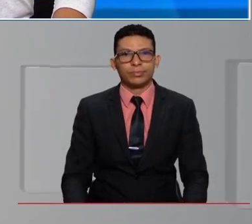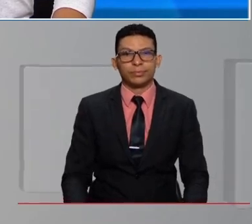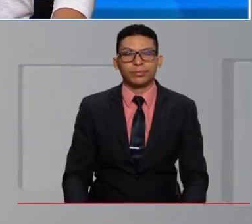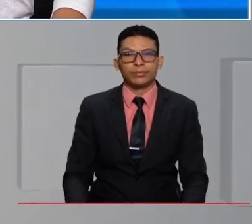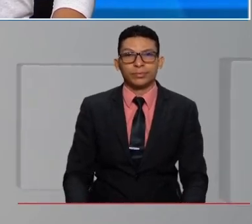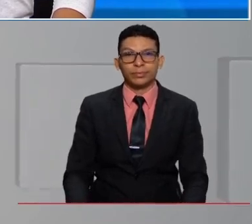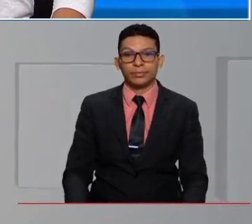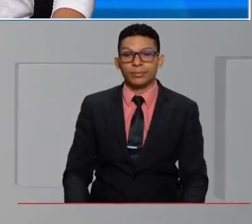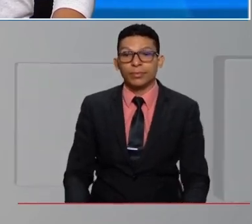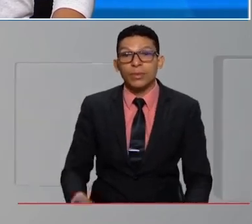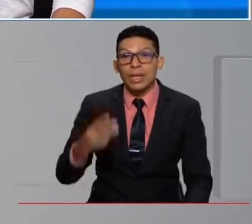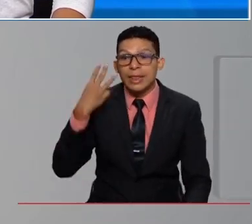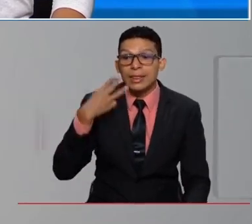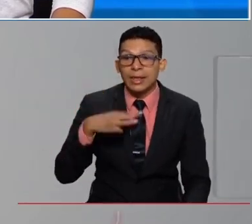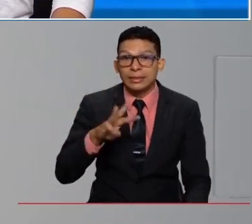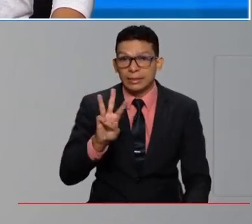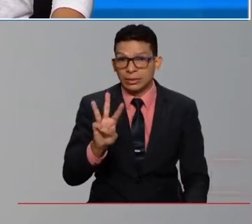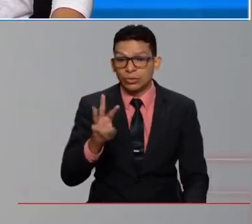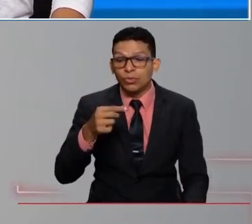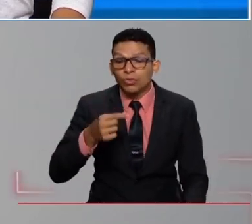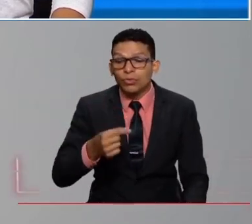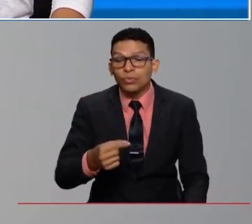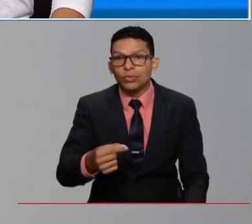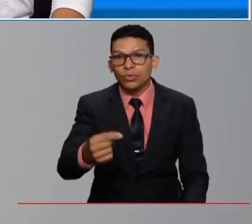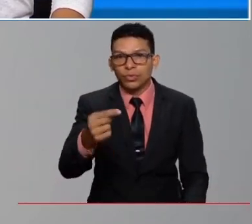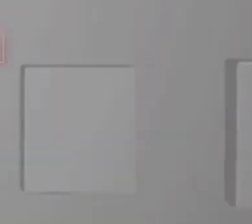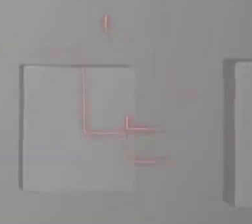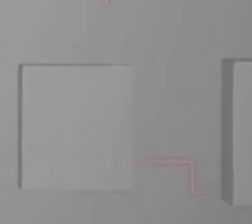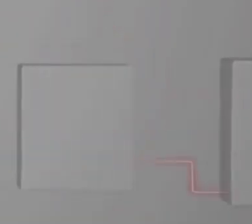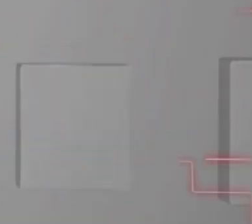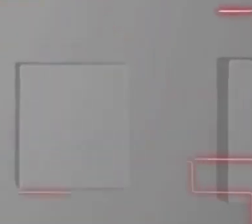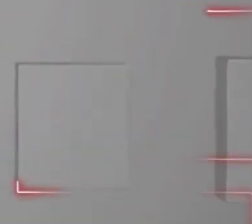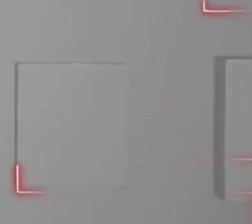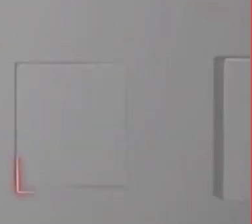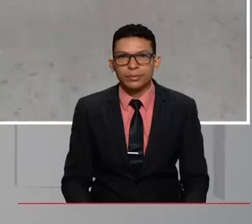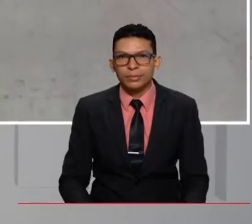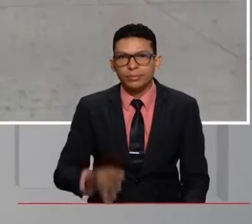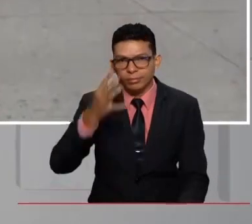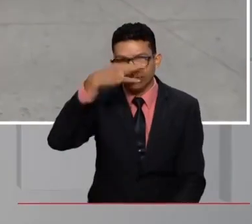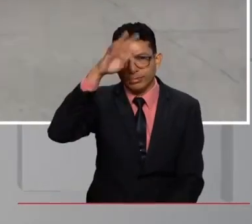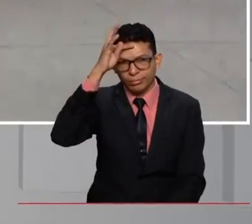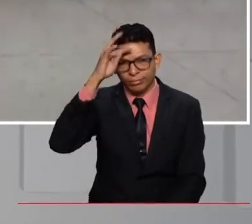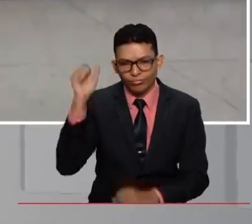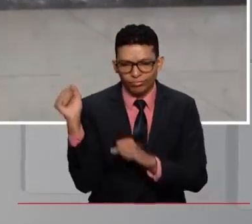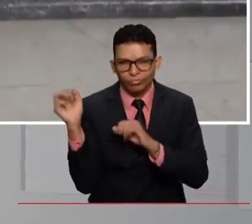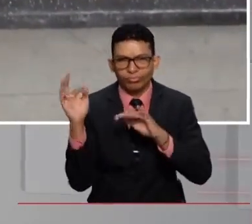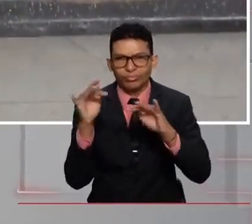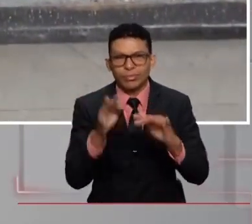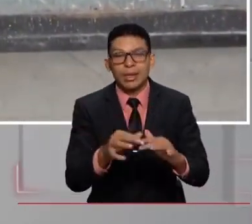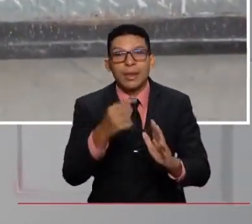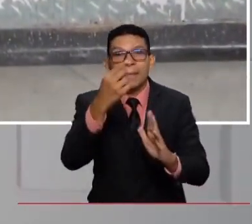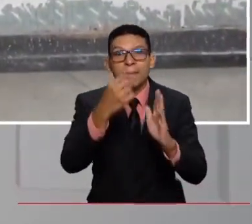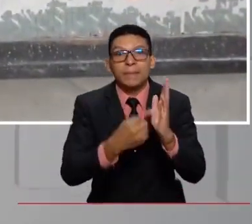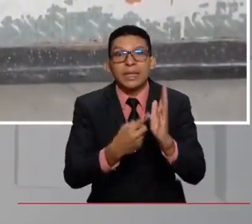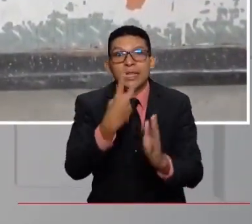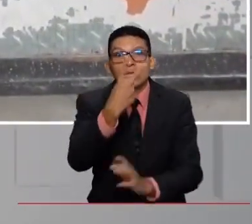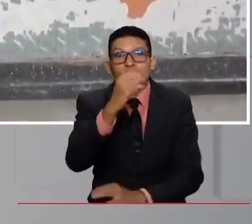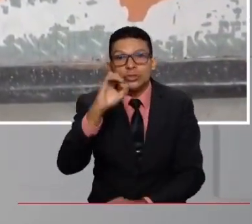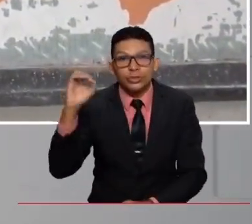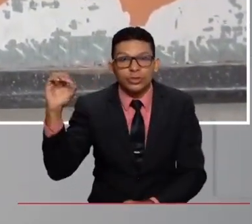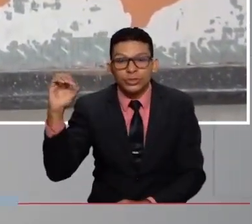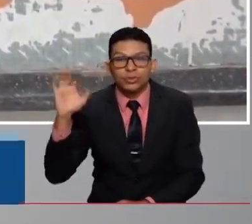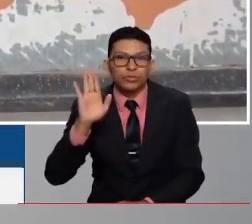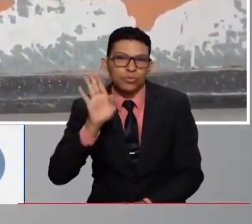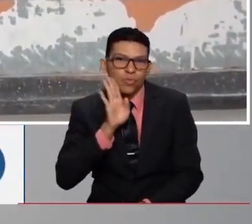Durante los próximos 3 días, el Hospital Luisa Blanque de La Plata recibirá a más de 1.200 bonaverenses que necesitan